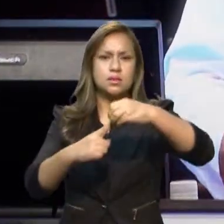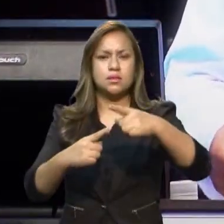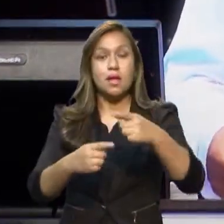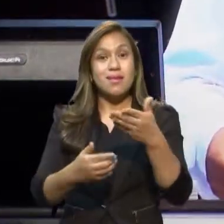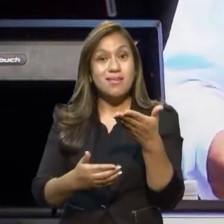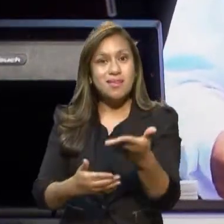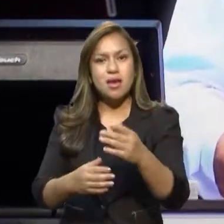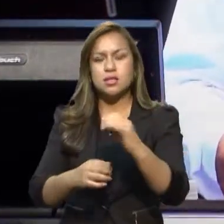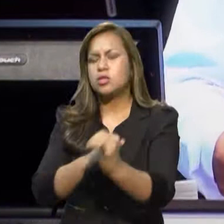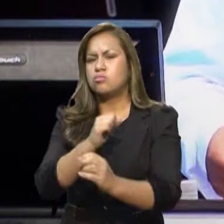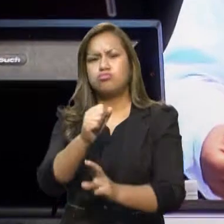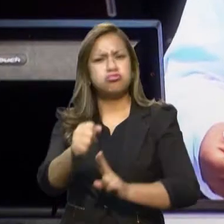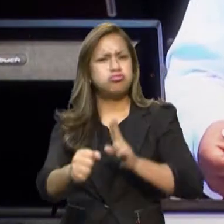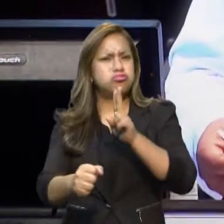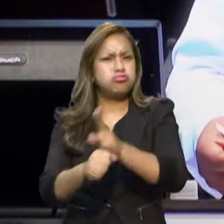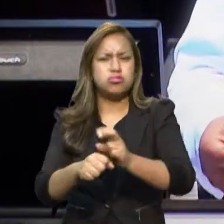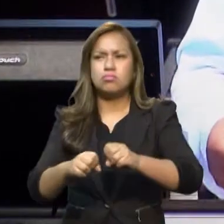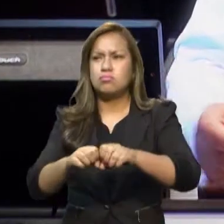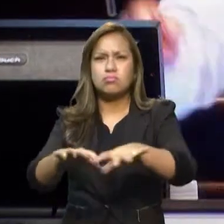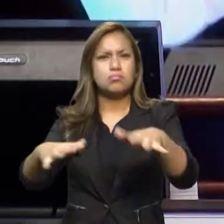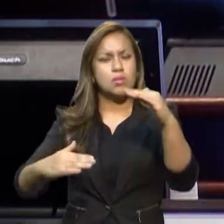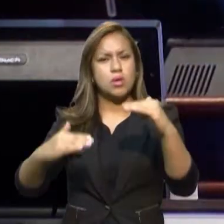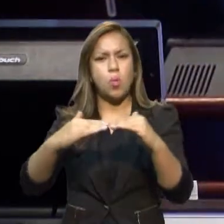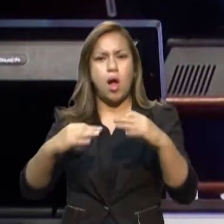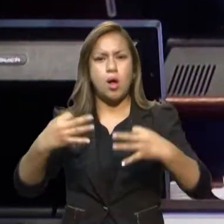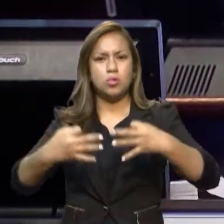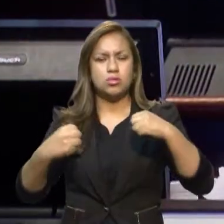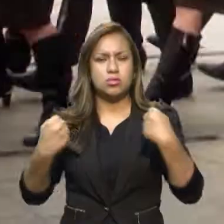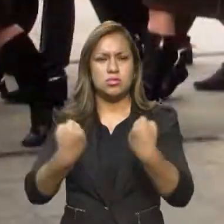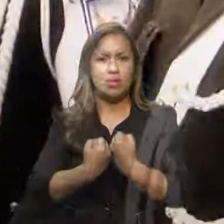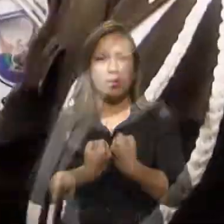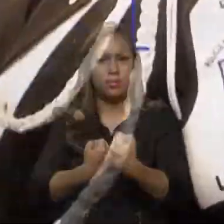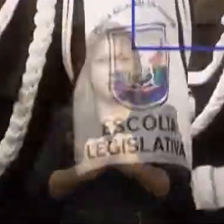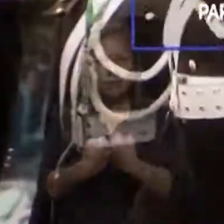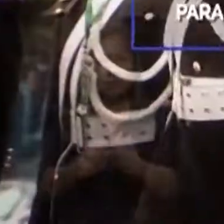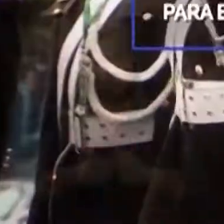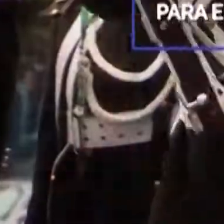todo en la universalización de la seguridad social y la justicia social.